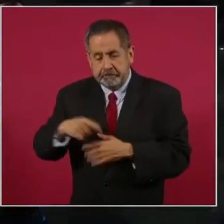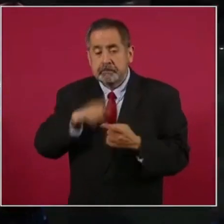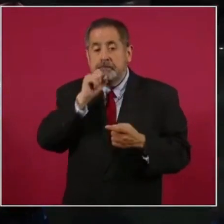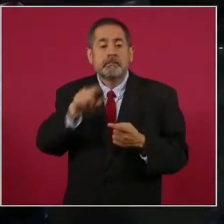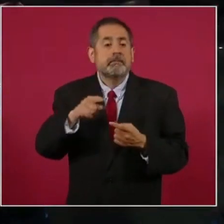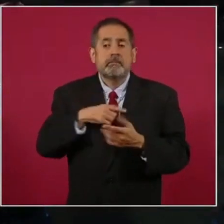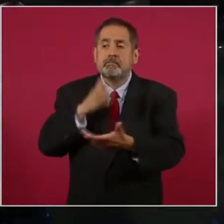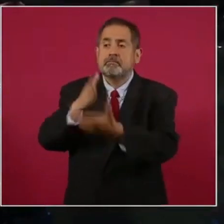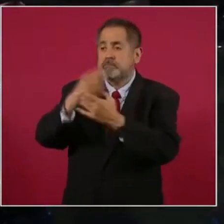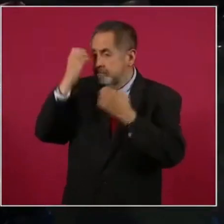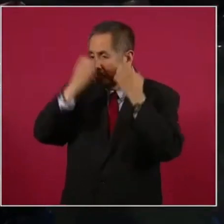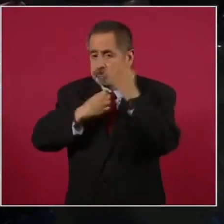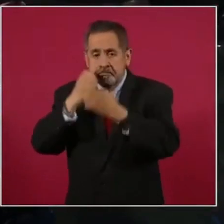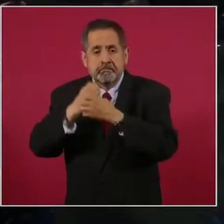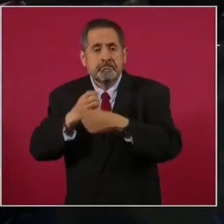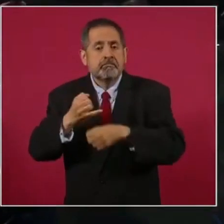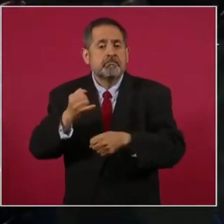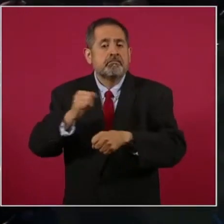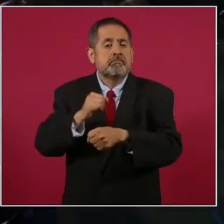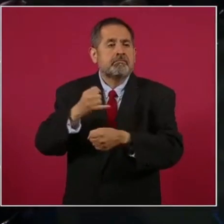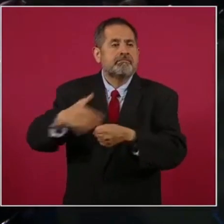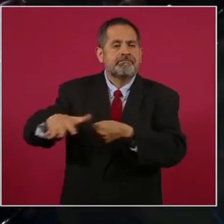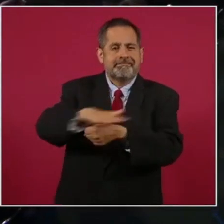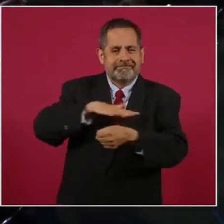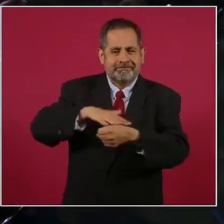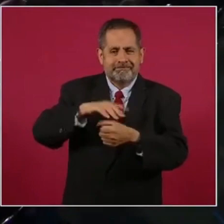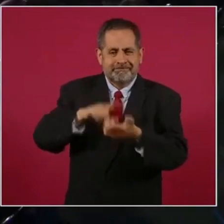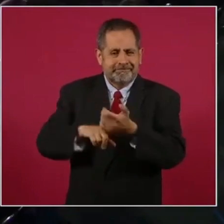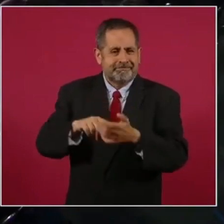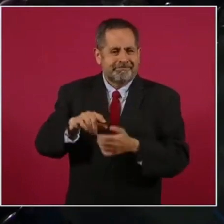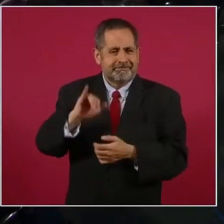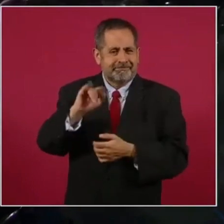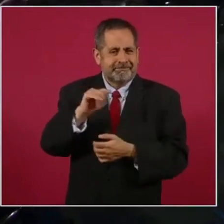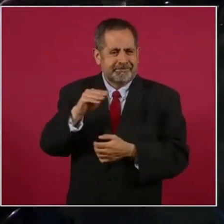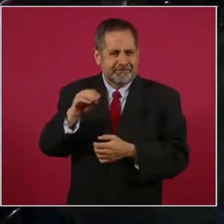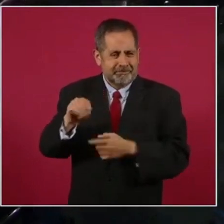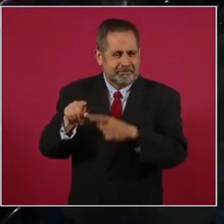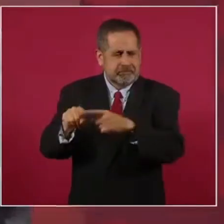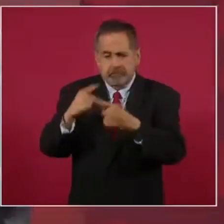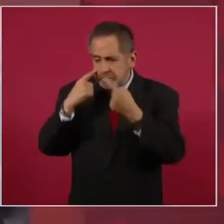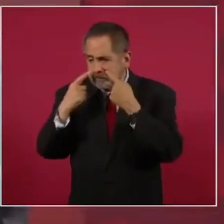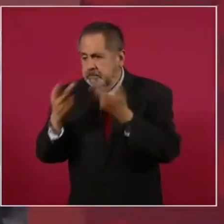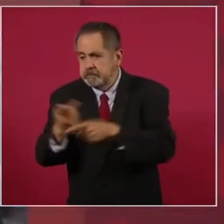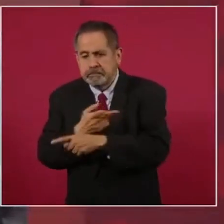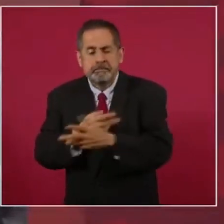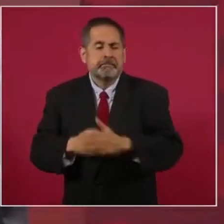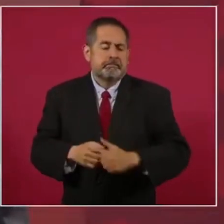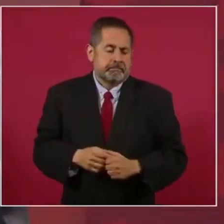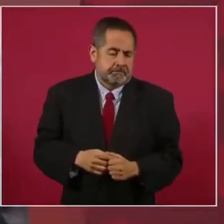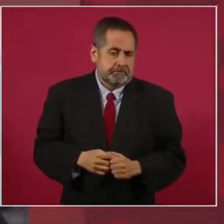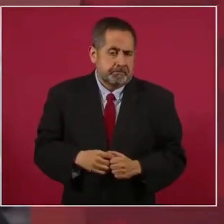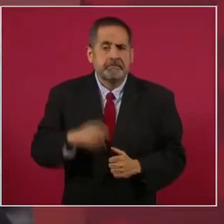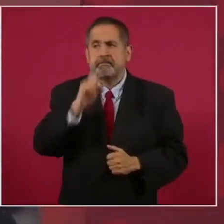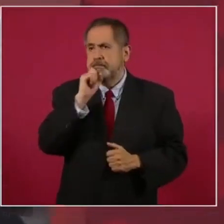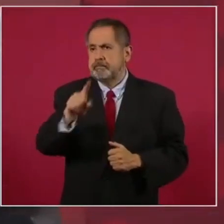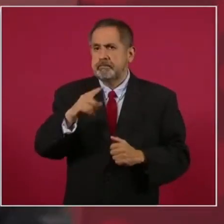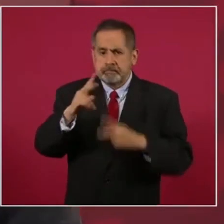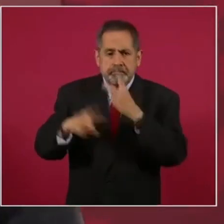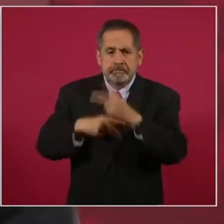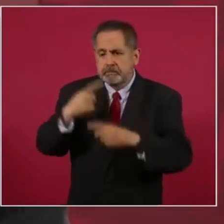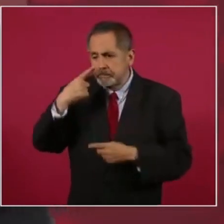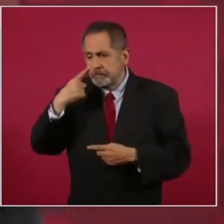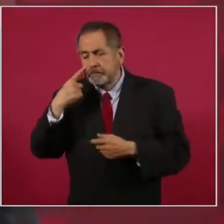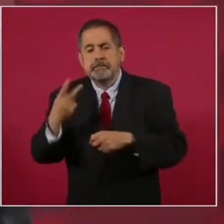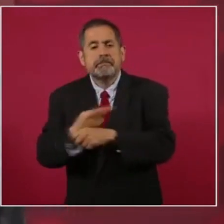istmo, todo el proyecto completo, y voy a supervisar el avance